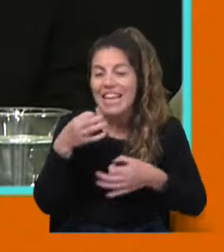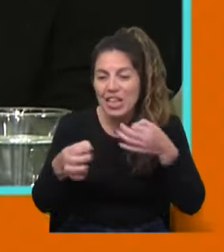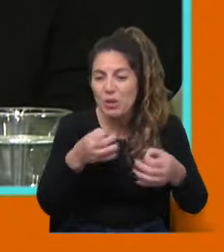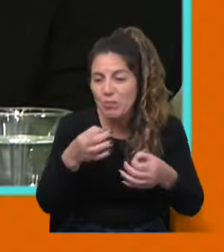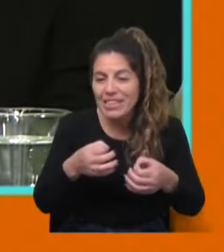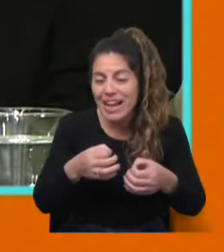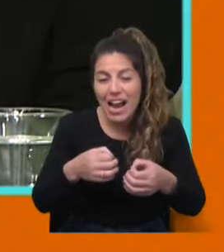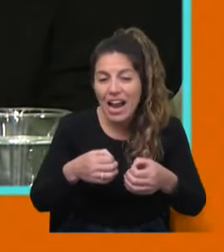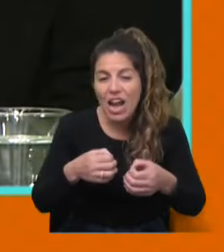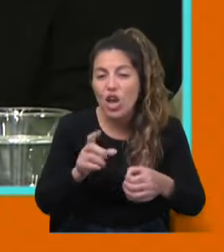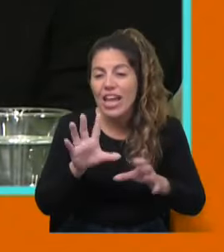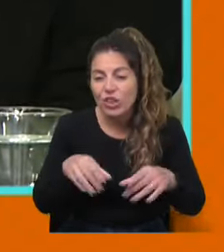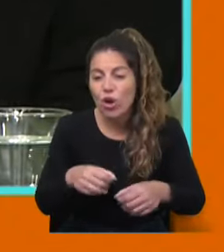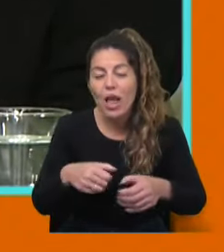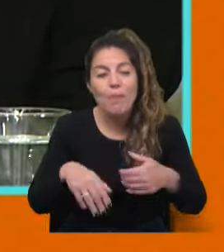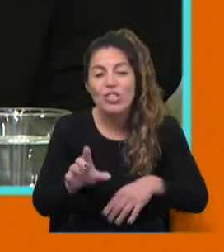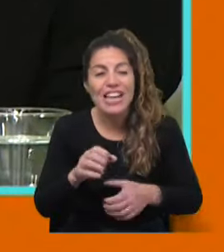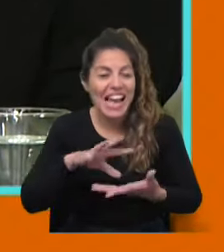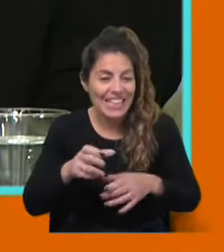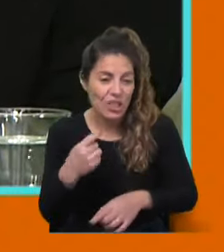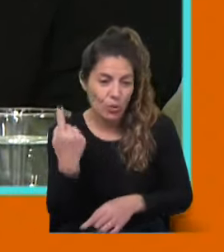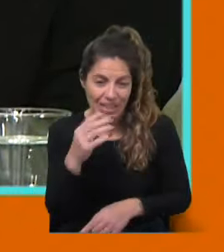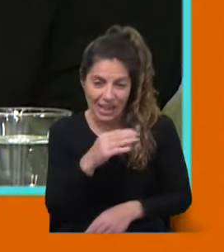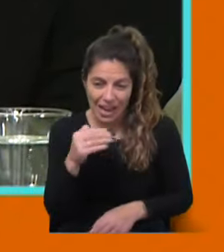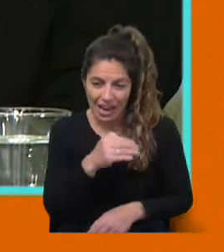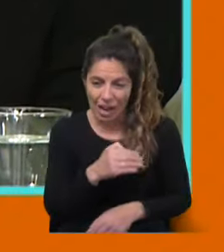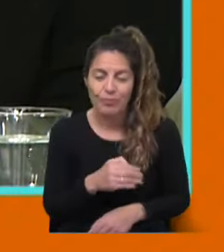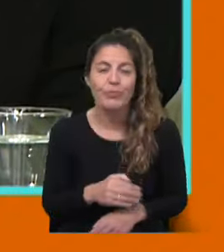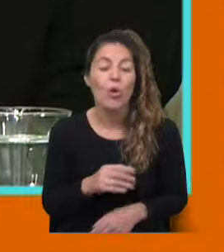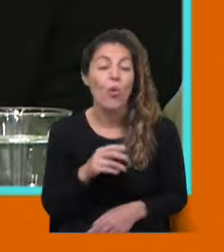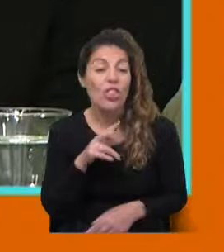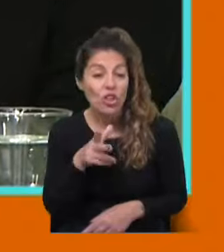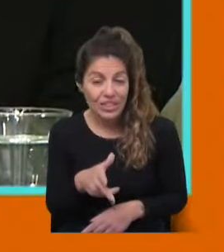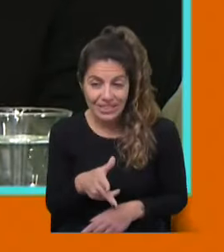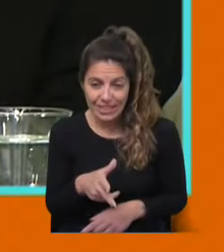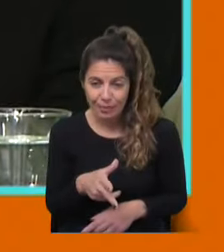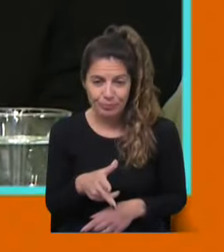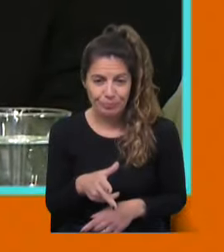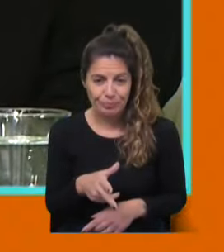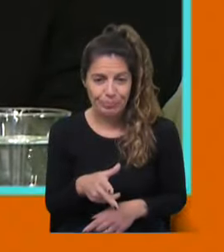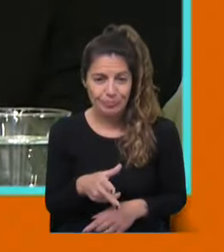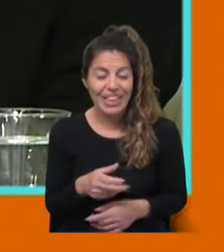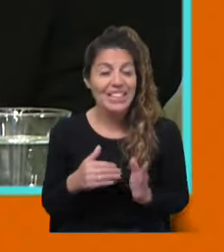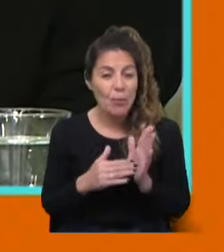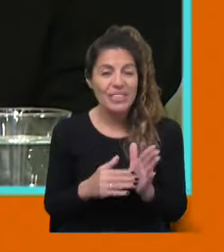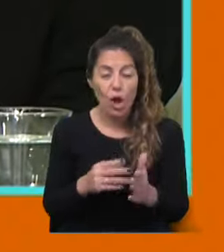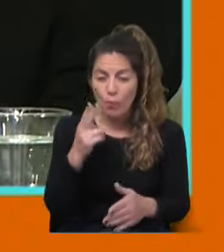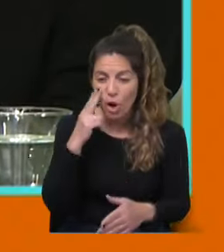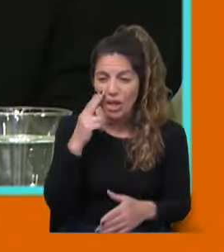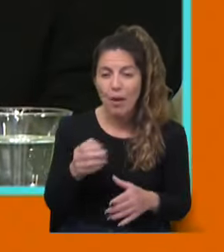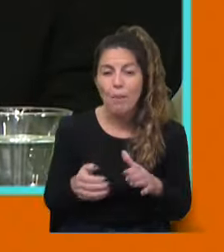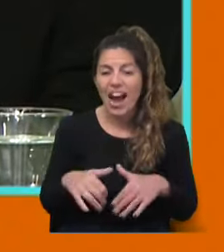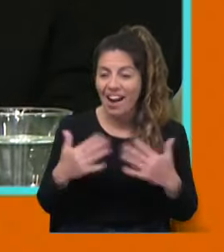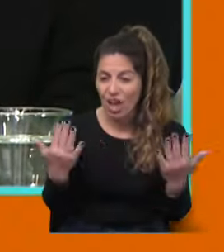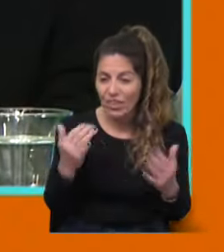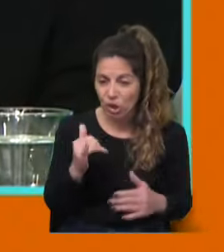gran parte, no en todo, pero en gran parte, la crisis de nuestra caja. Cuando dice que se ha presentado el problema como más grave de lo